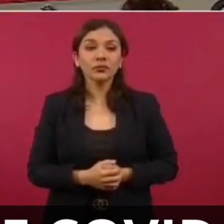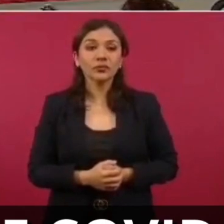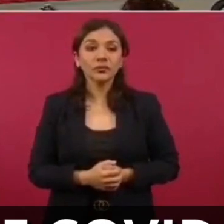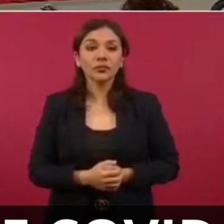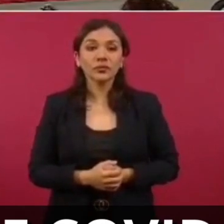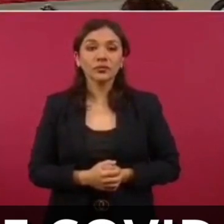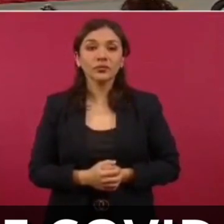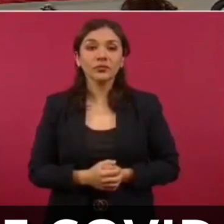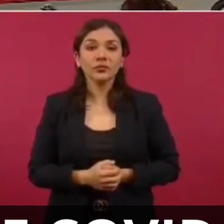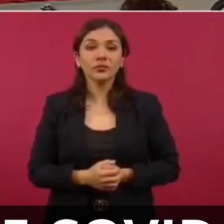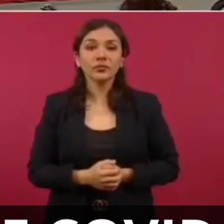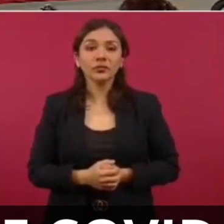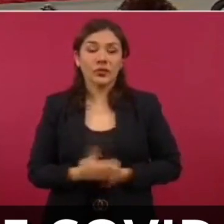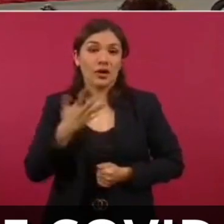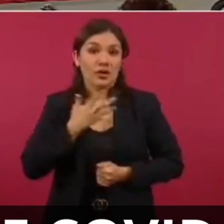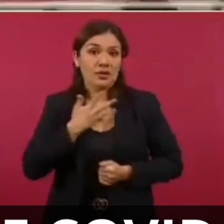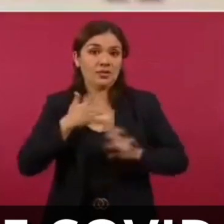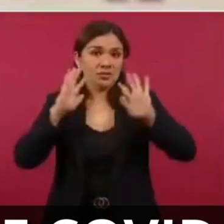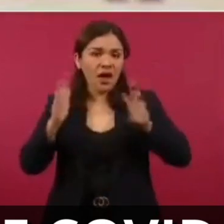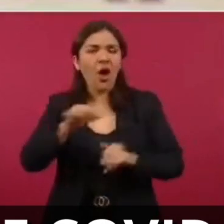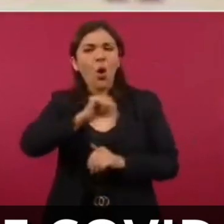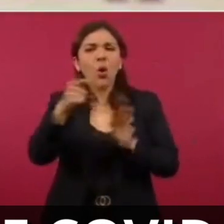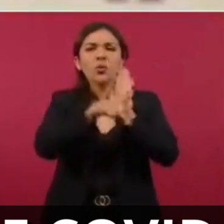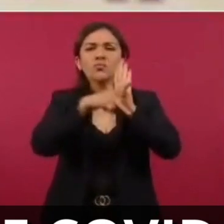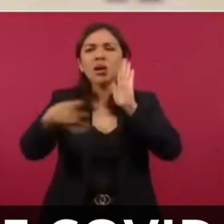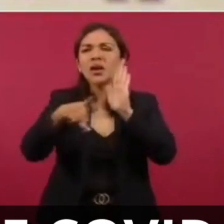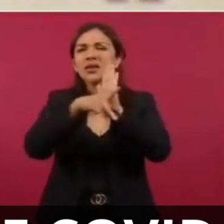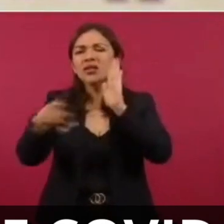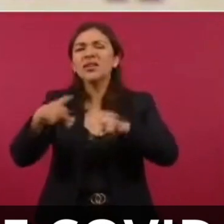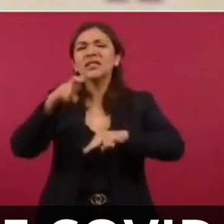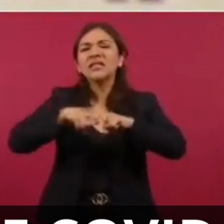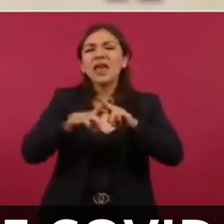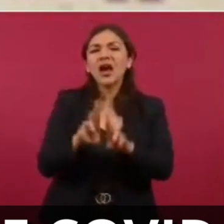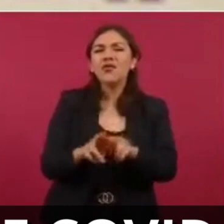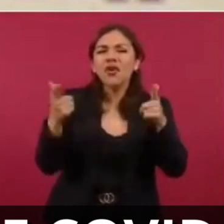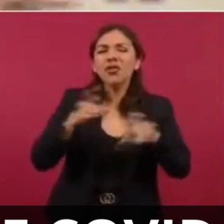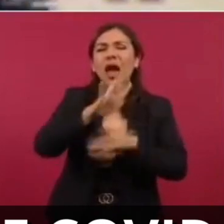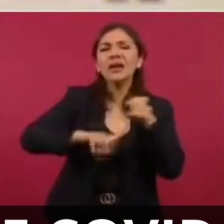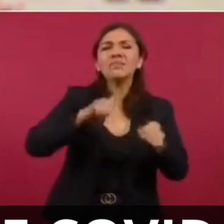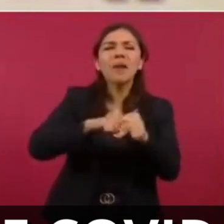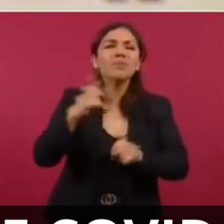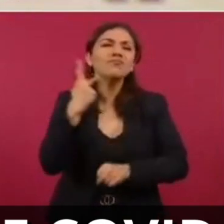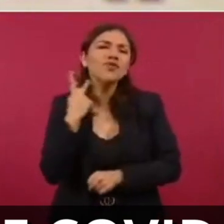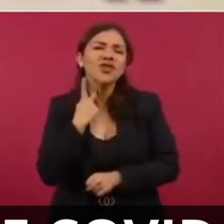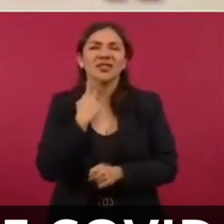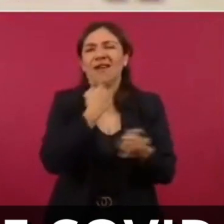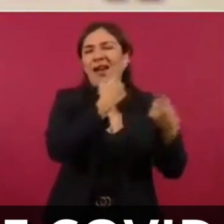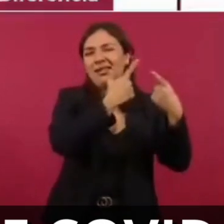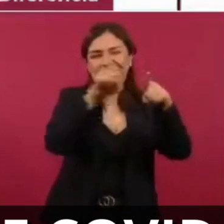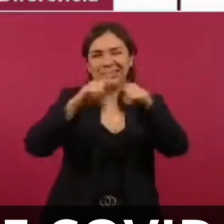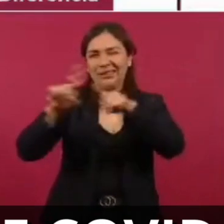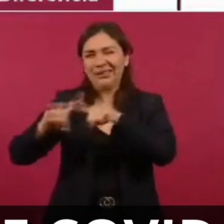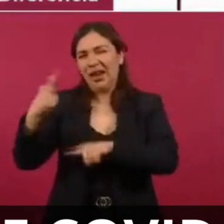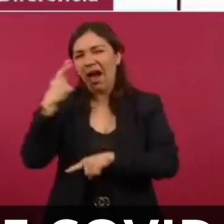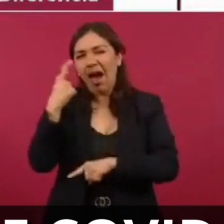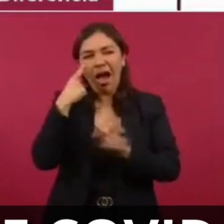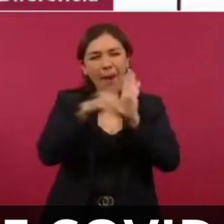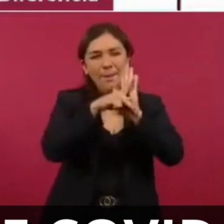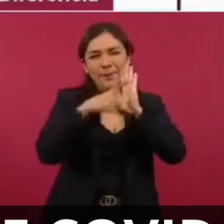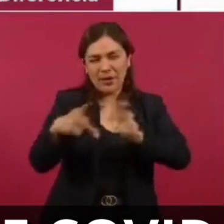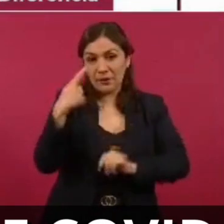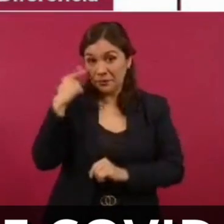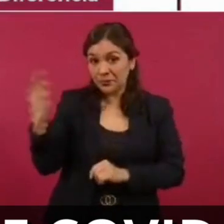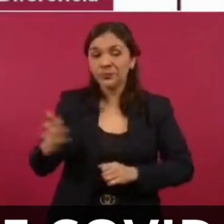Aquí se han sumado Animal Político, La Silla Rota y varios otros de los diarios que operan generalmente en forma